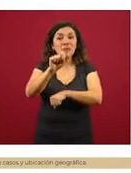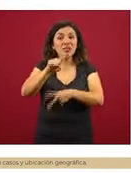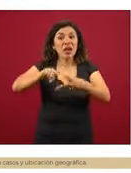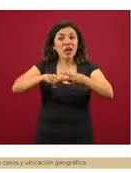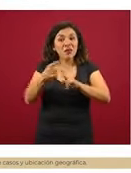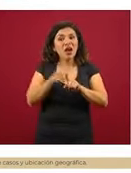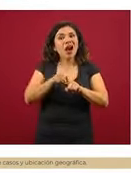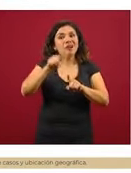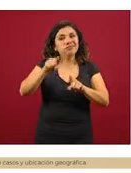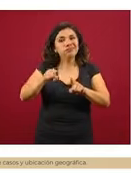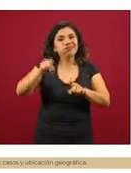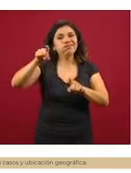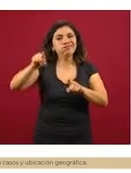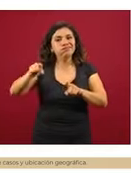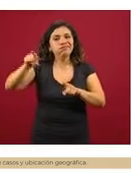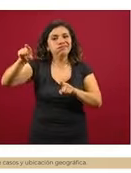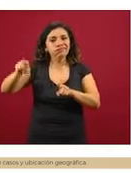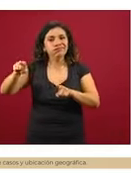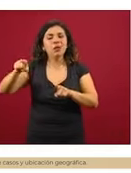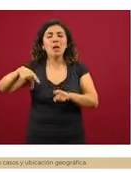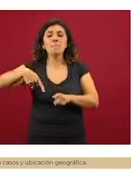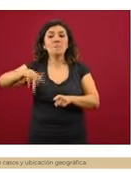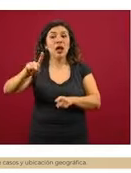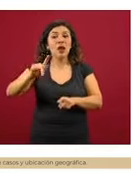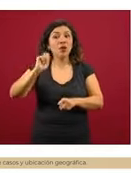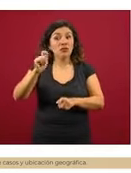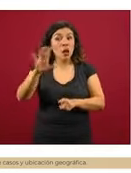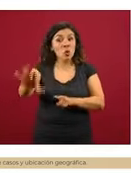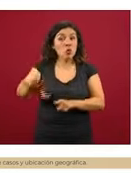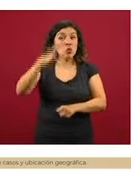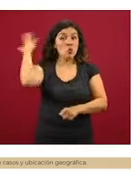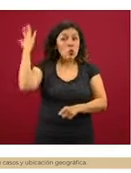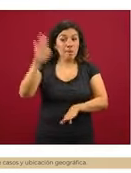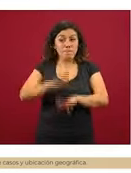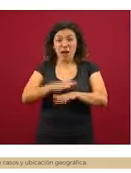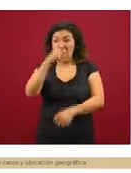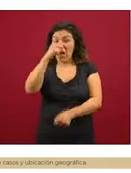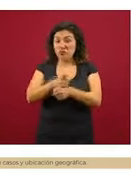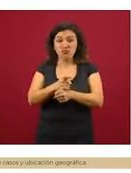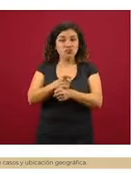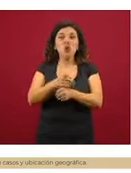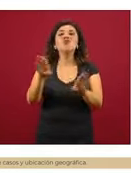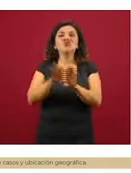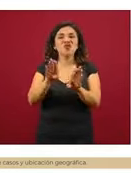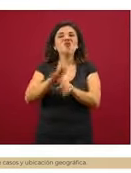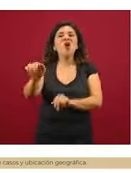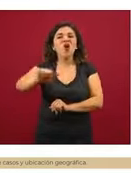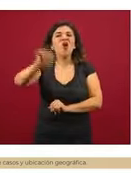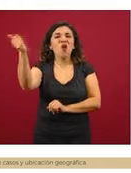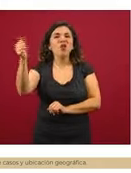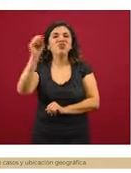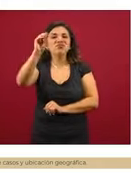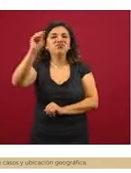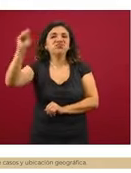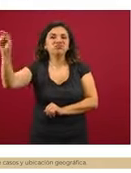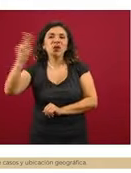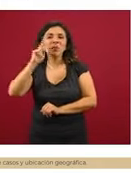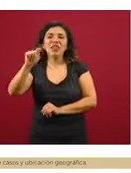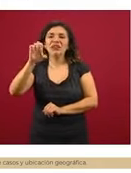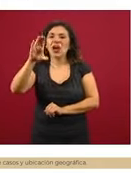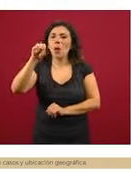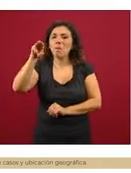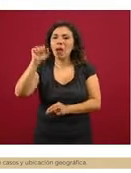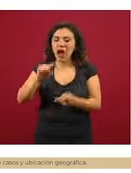inicia ha mantenido esta tendencia, aunque no una aceleración como sí la han presentado todos los demás,